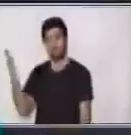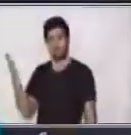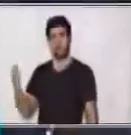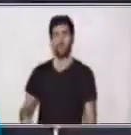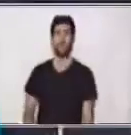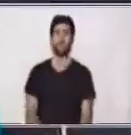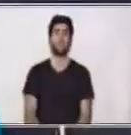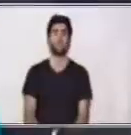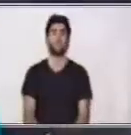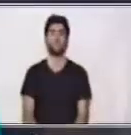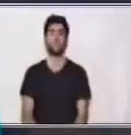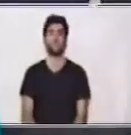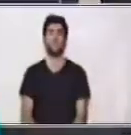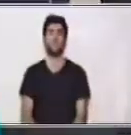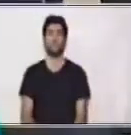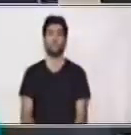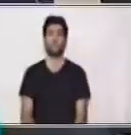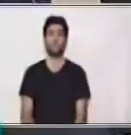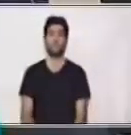más 10.